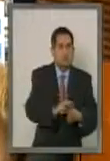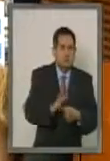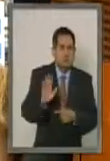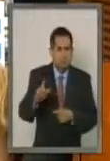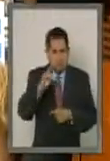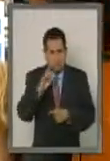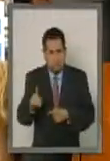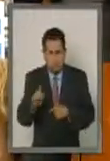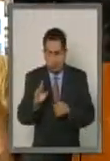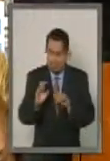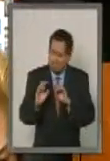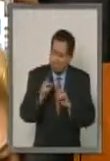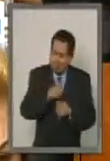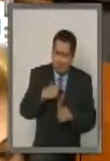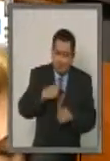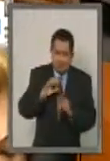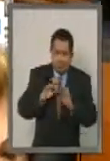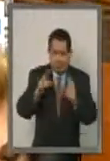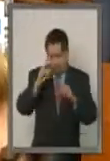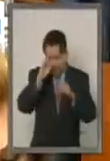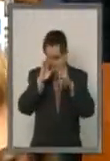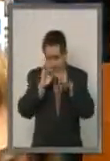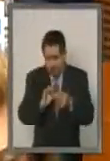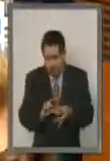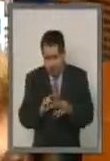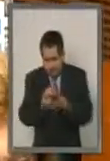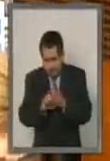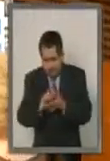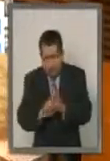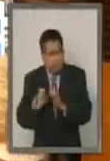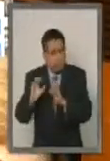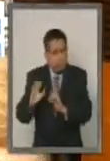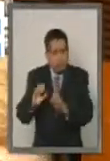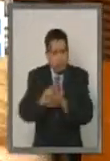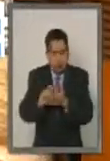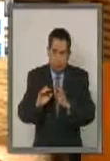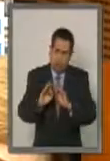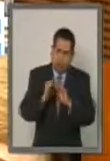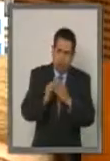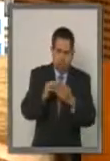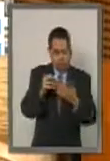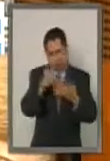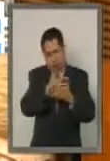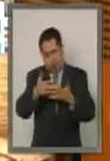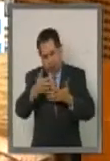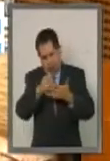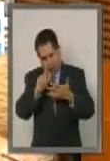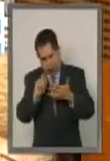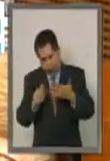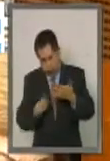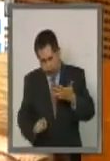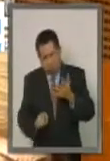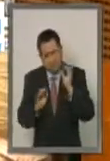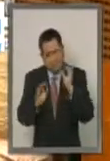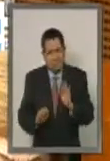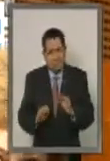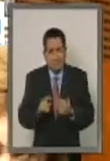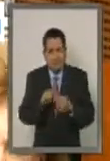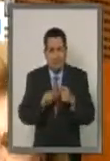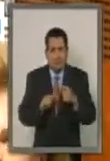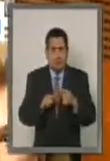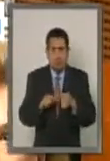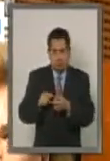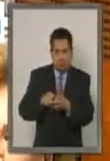menos fuera congruente en su contenido y que cuidaran tanto la forma como el fondo, de lo contrario iba a votar